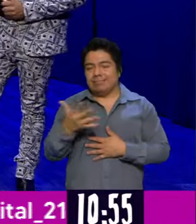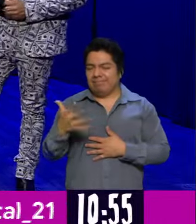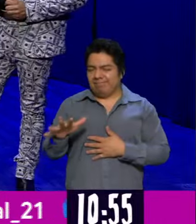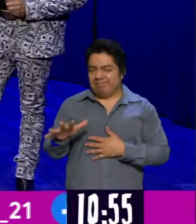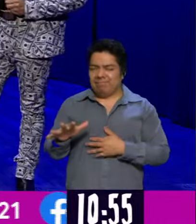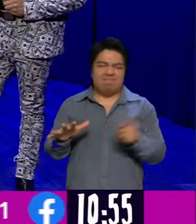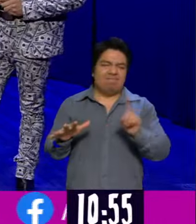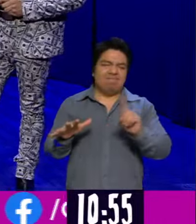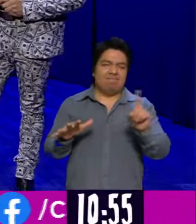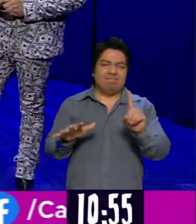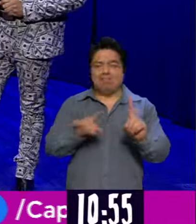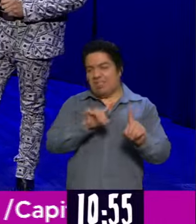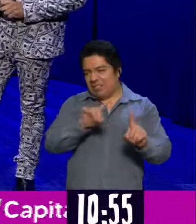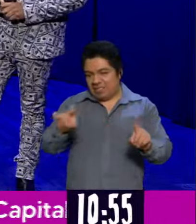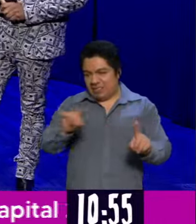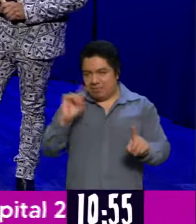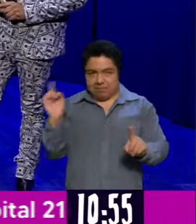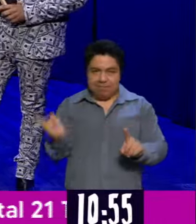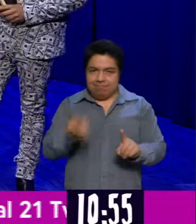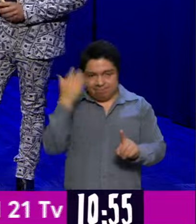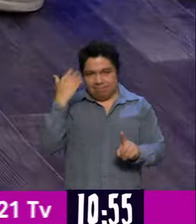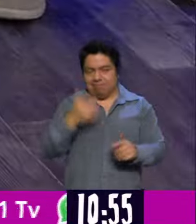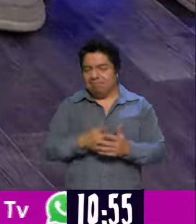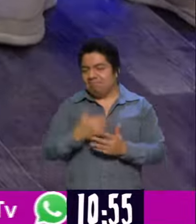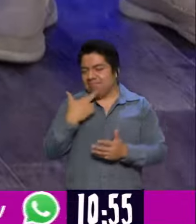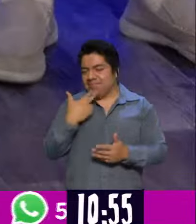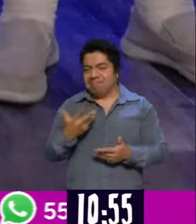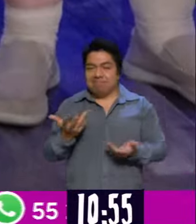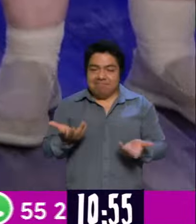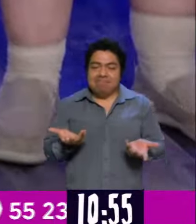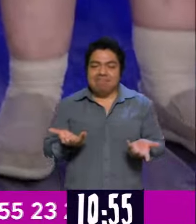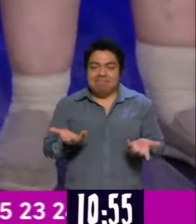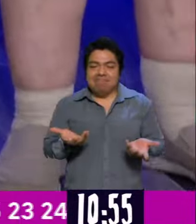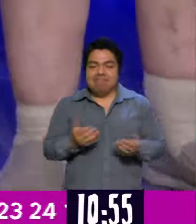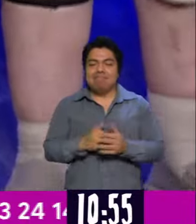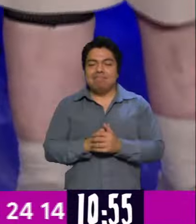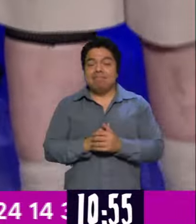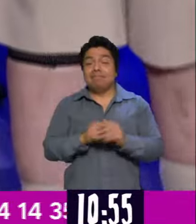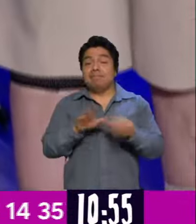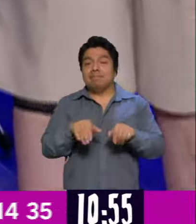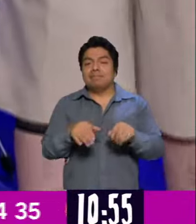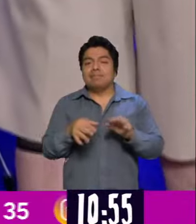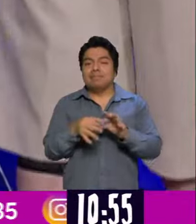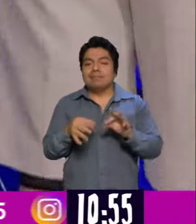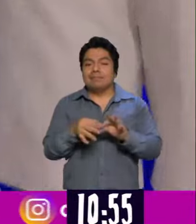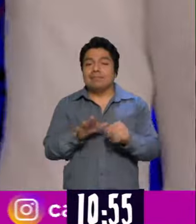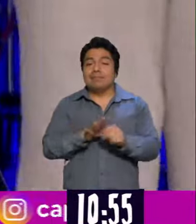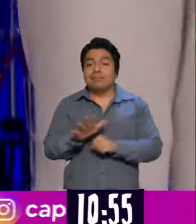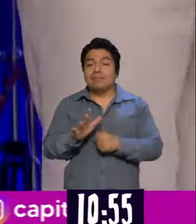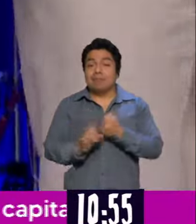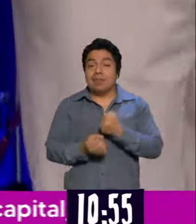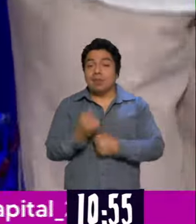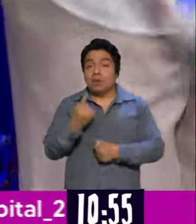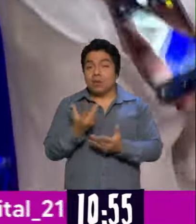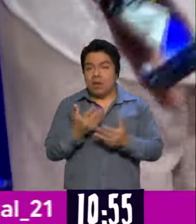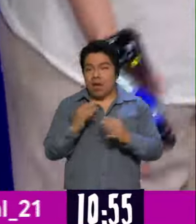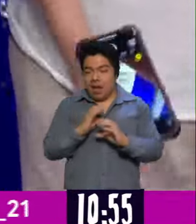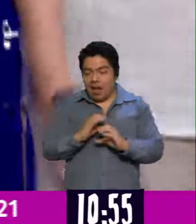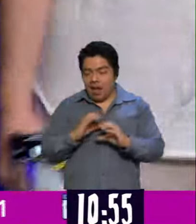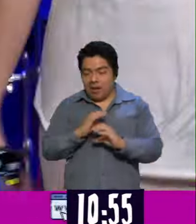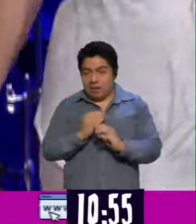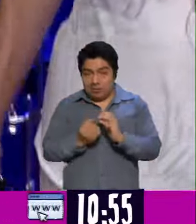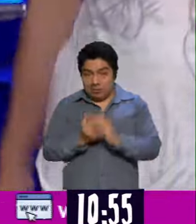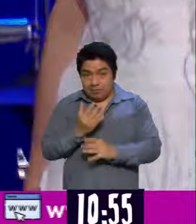no, vámonos más recio, uno de 100. Eso, como de mejor. Oigan, ¿qué andan promoviendo, jefes? ¿Cuál es la rola de